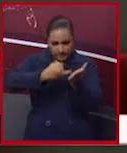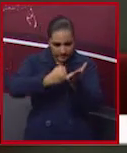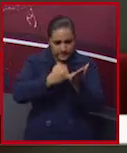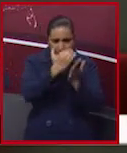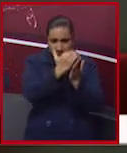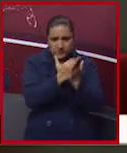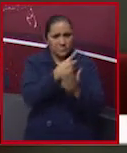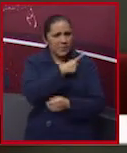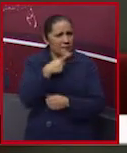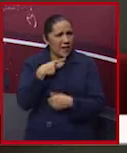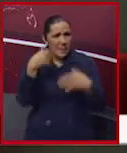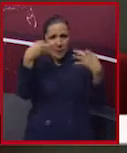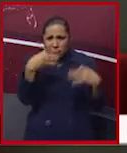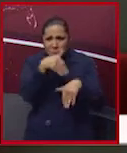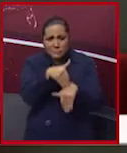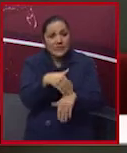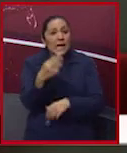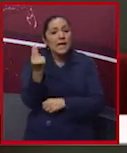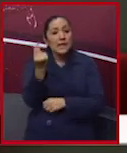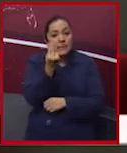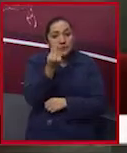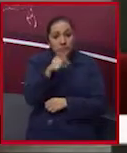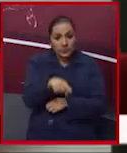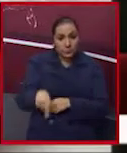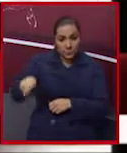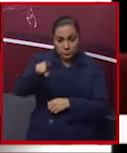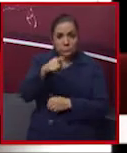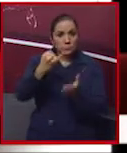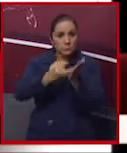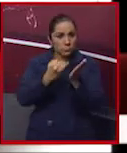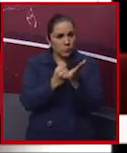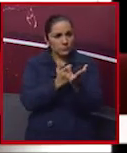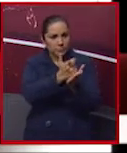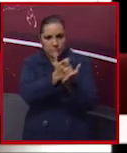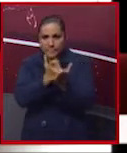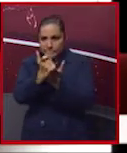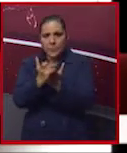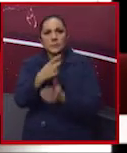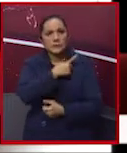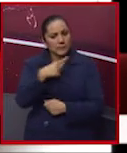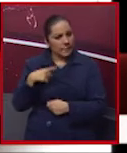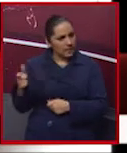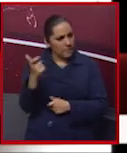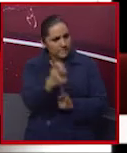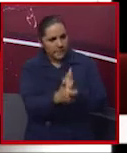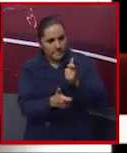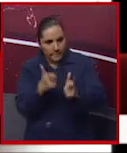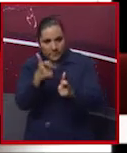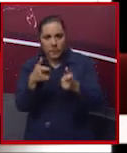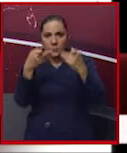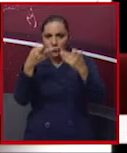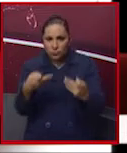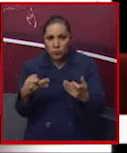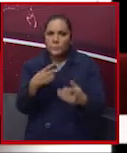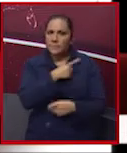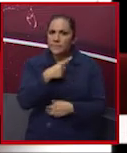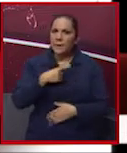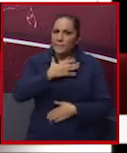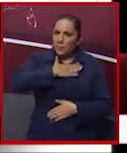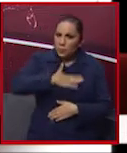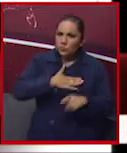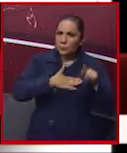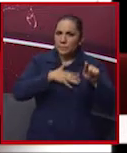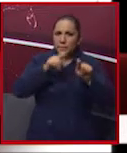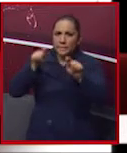¿Cómo? Enfocarnos en impuestos indirectos, IVA y EPS. El IVA, todos sabemos que ha sido una discusión